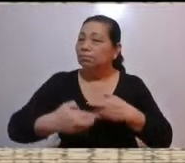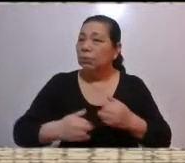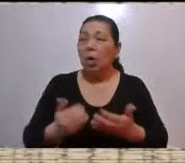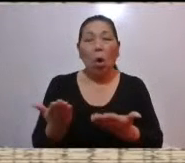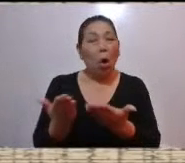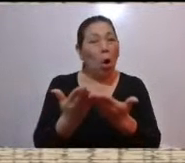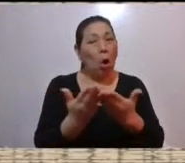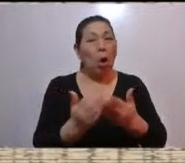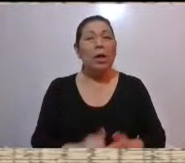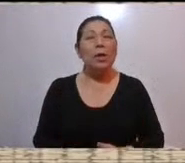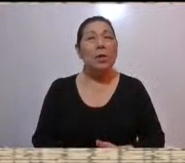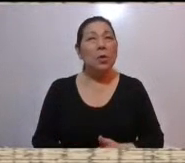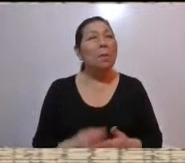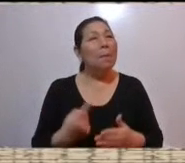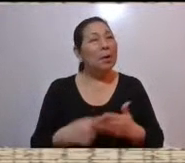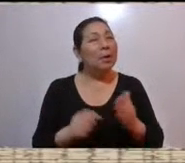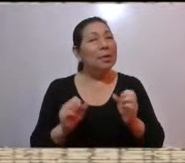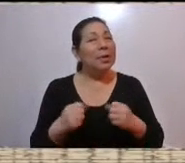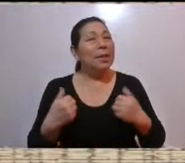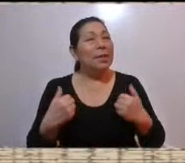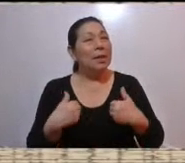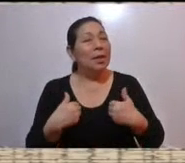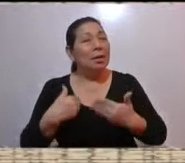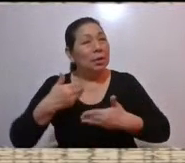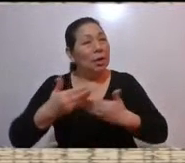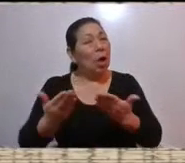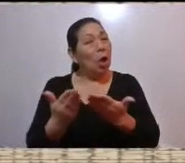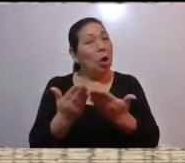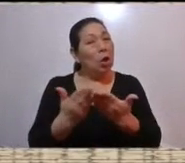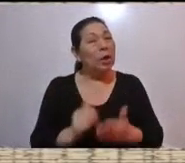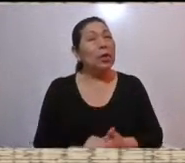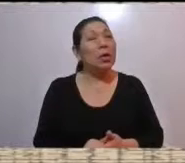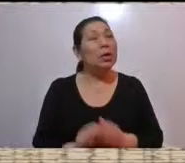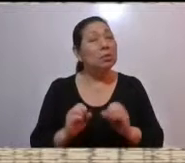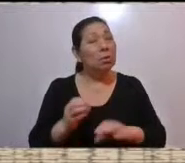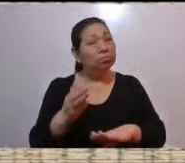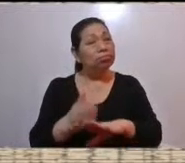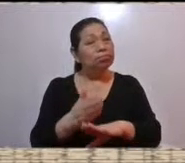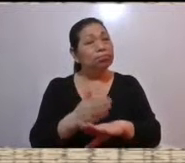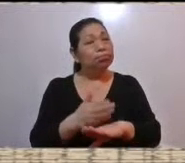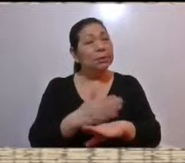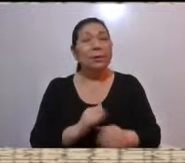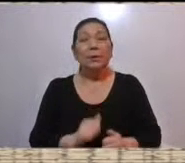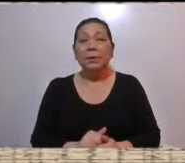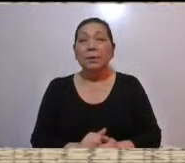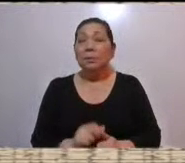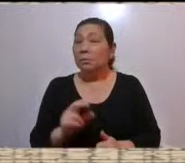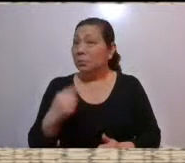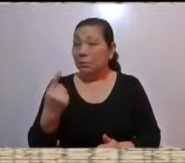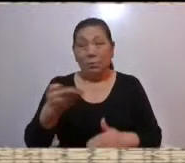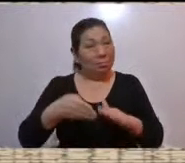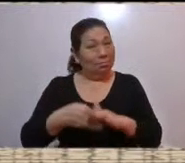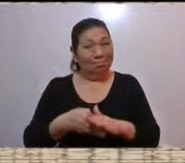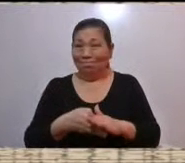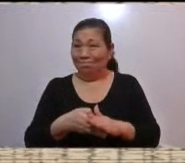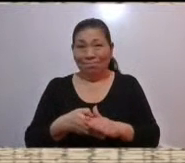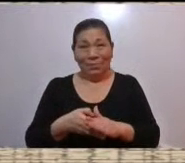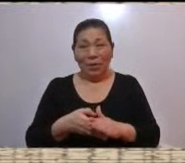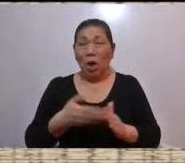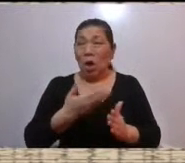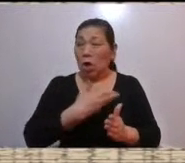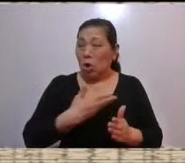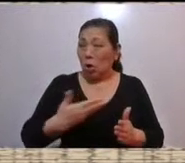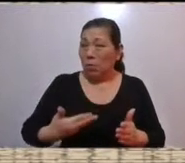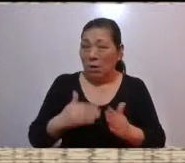con el proceso educativo, son aspectos que debe tener el proceso educativo y que han sido desarrolladas no solo